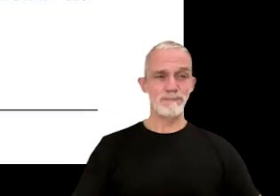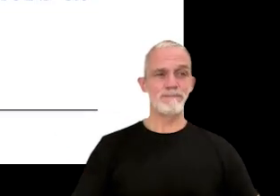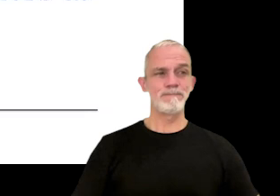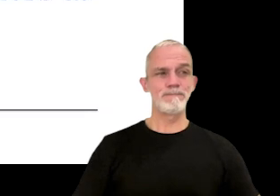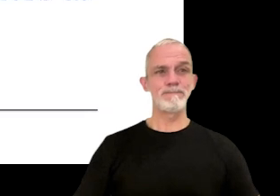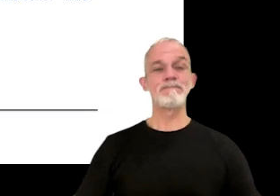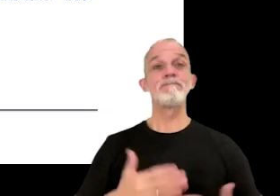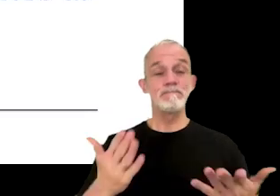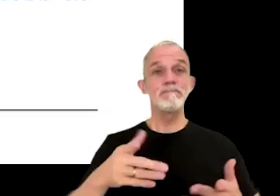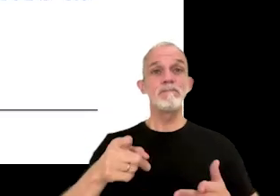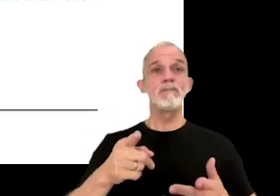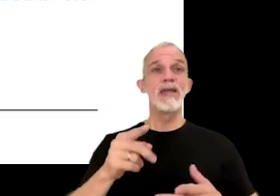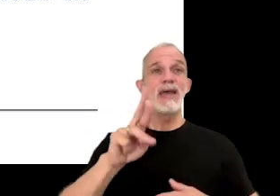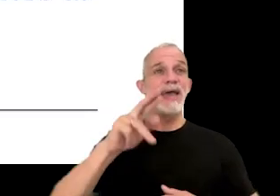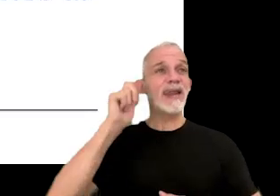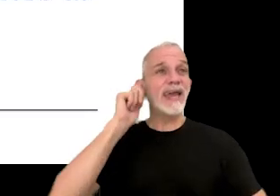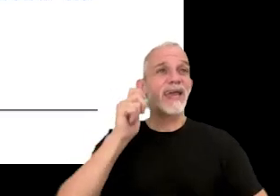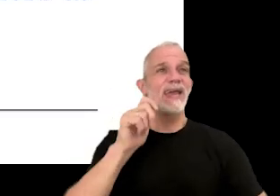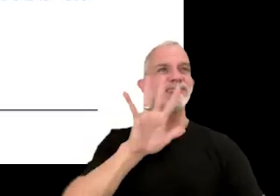La resolución